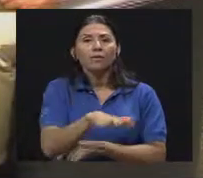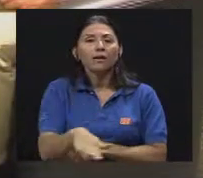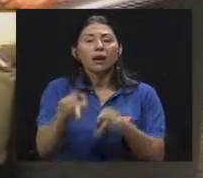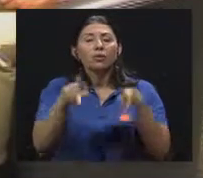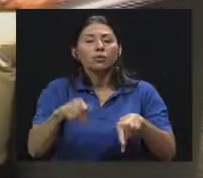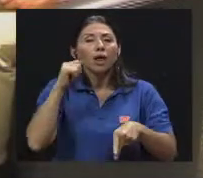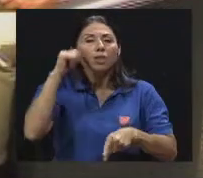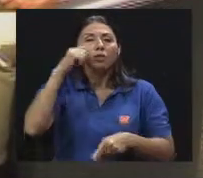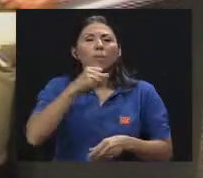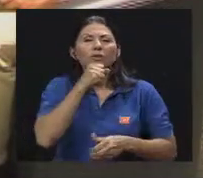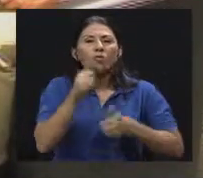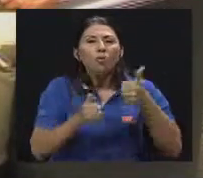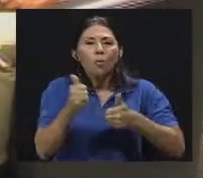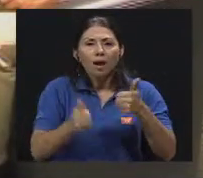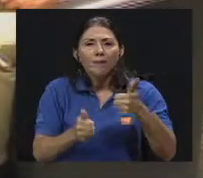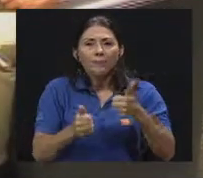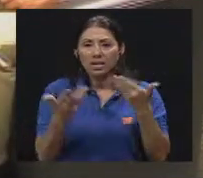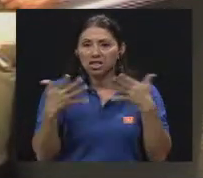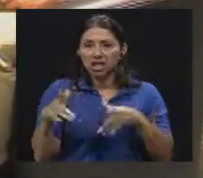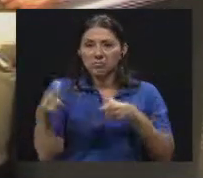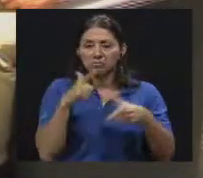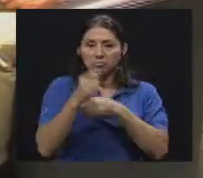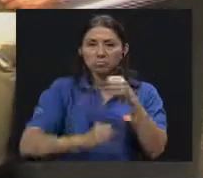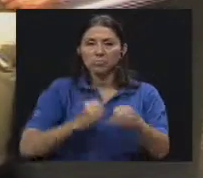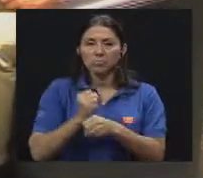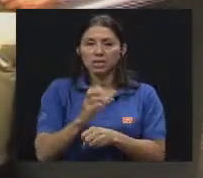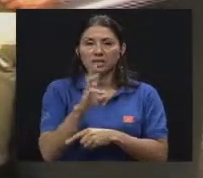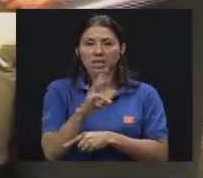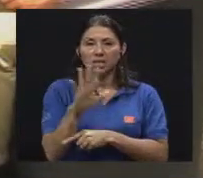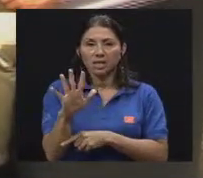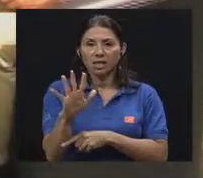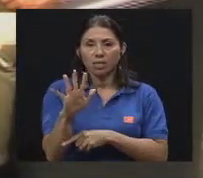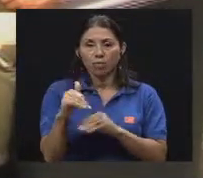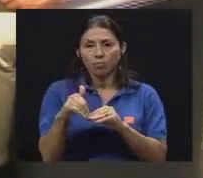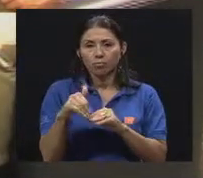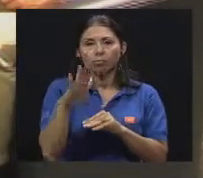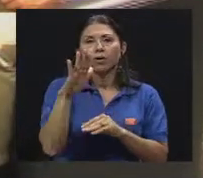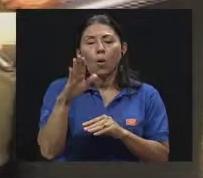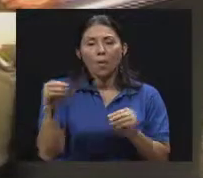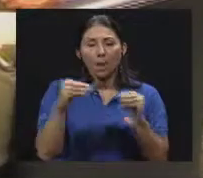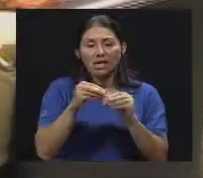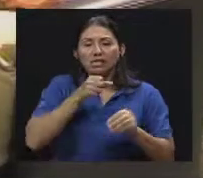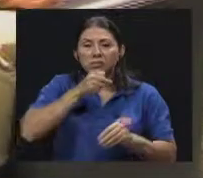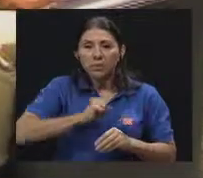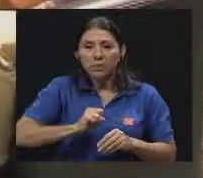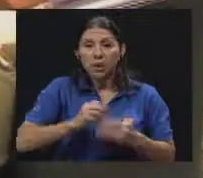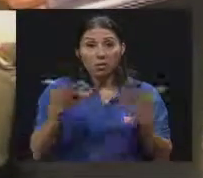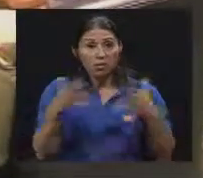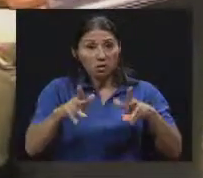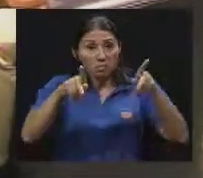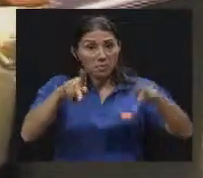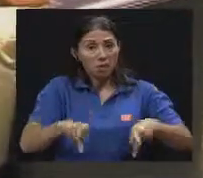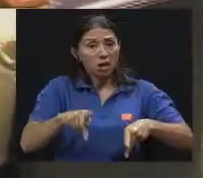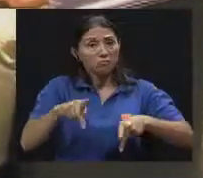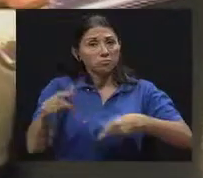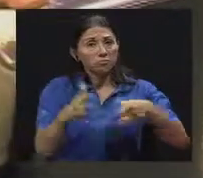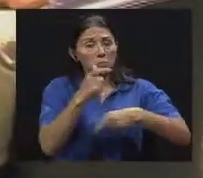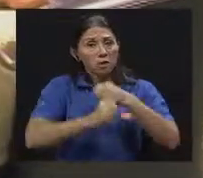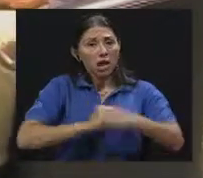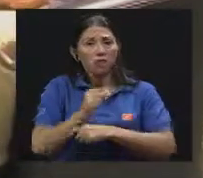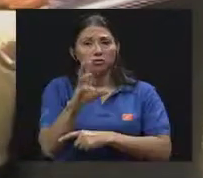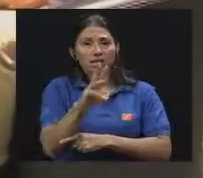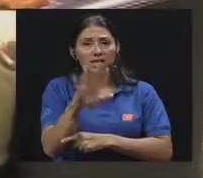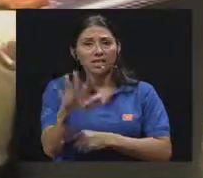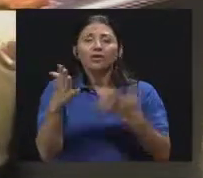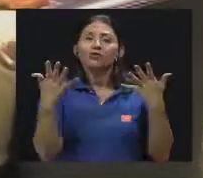adulto mayor es toda aquella persona que tiene 65 o más años de edad. Entonces, en el momento que una persona cumple los 65 años, a